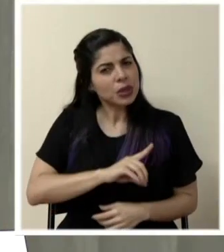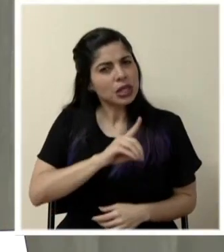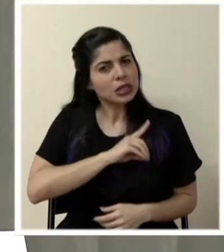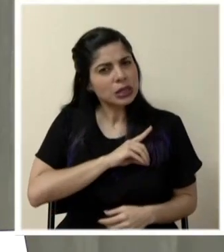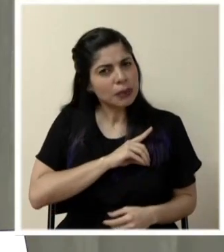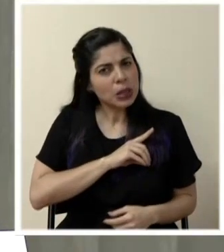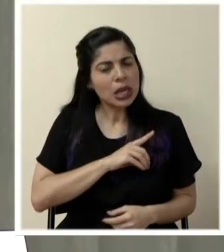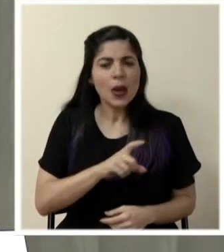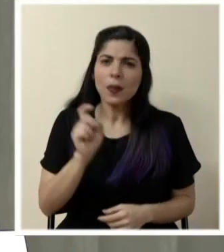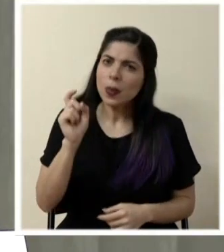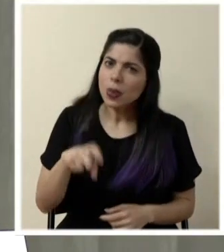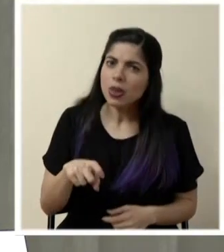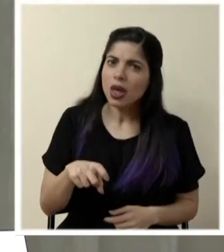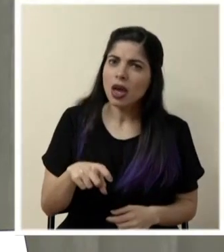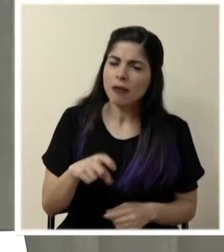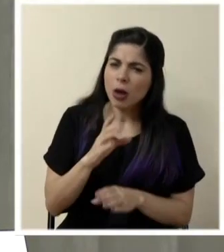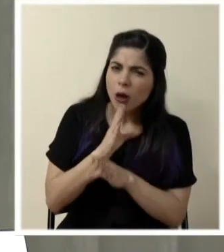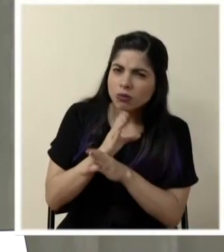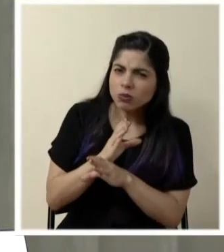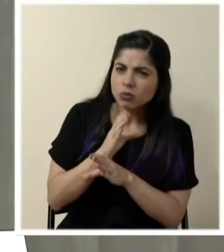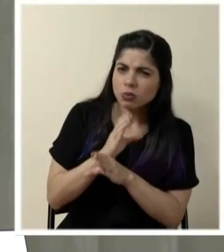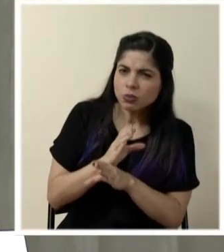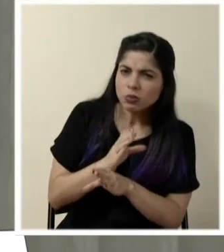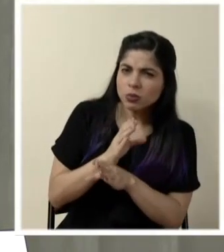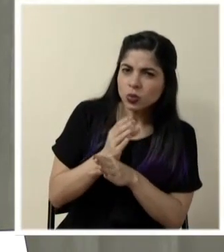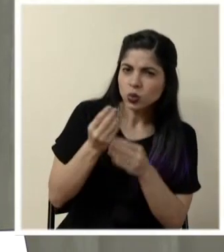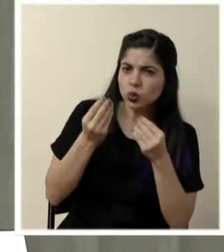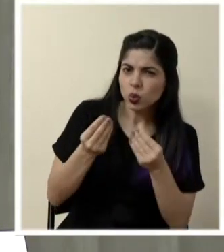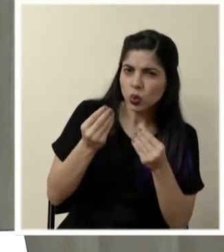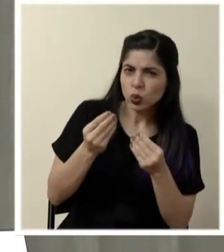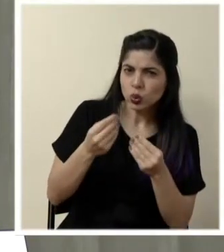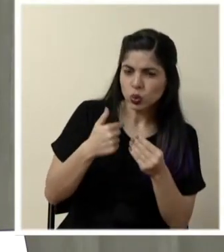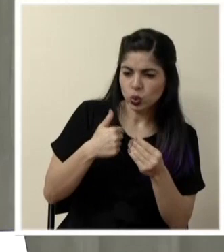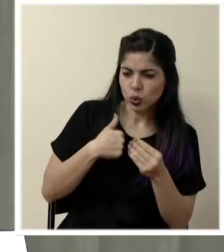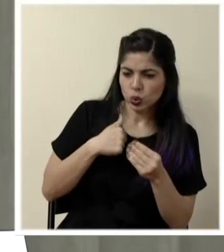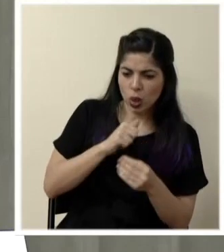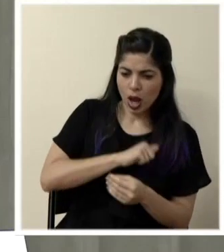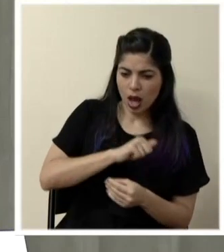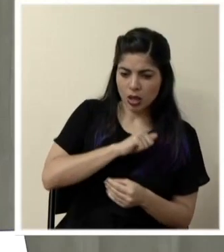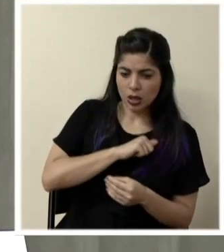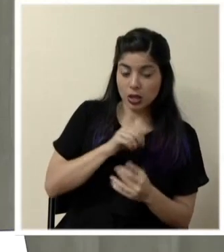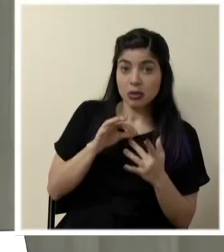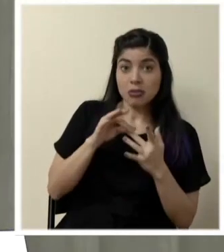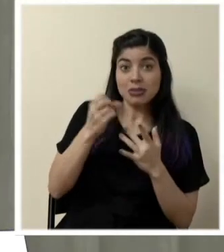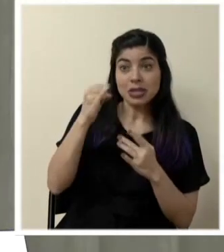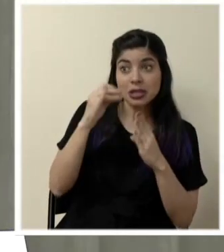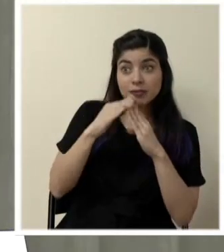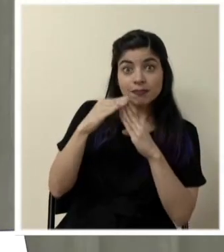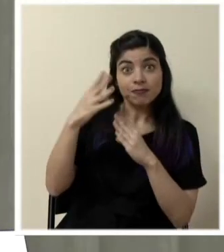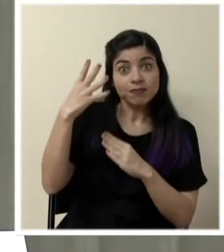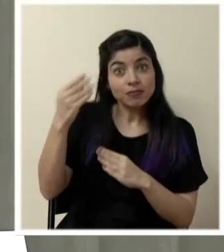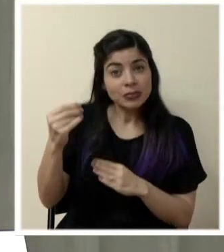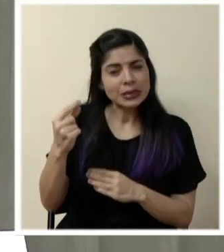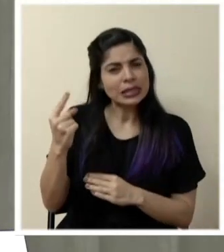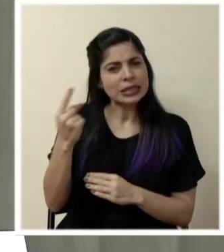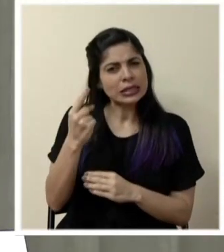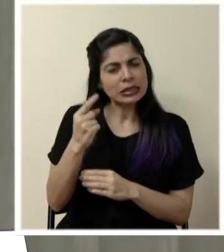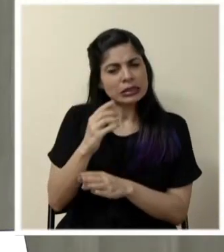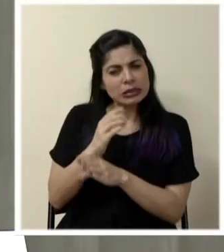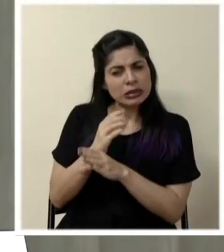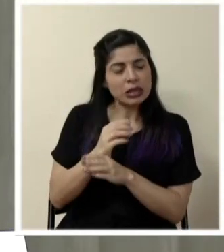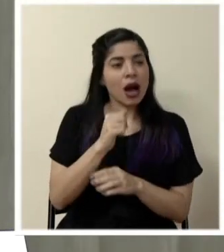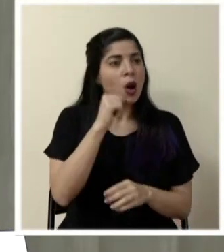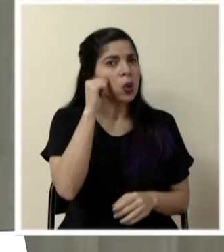disciplinados y ser muy cuidadosos con nuestro comportamiento, especialmente cuando salimos de nuestras casas, siempre tratar de proteger a los